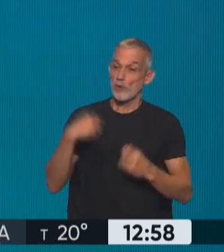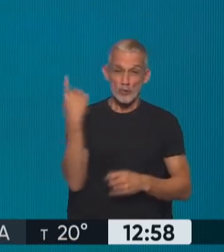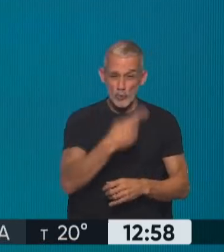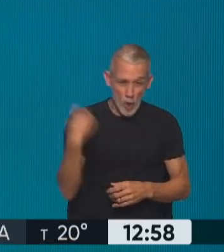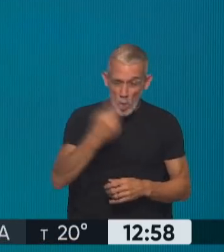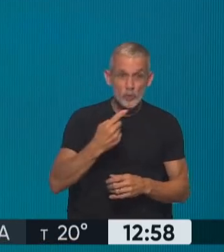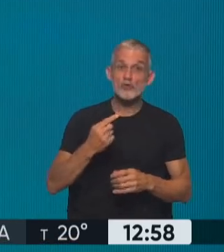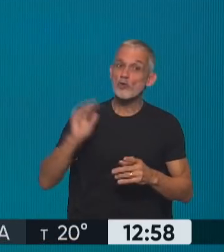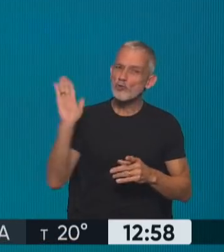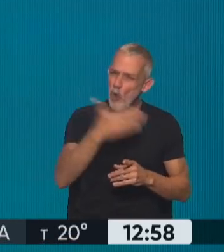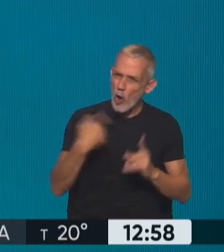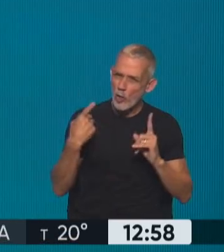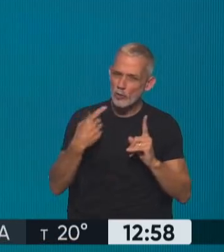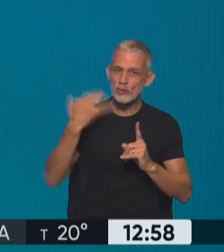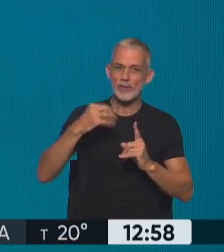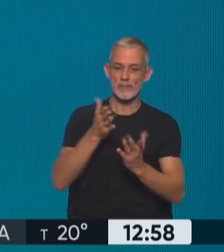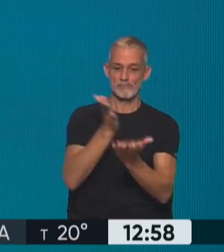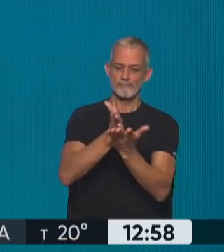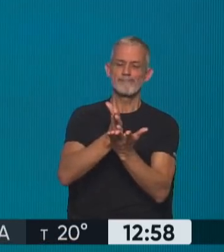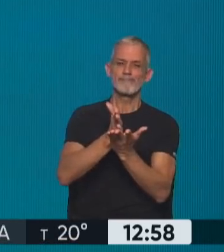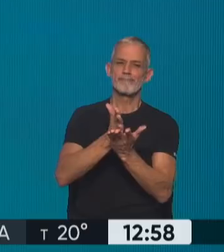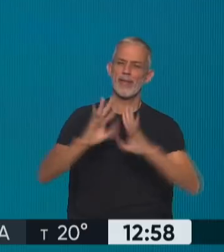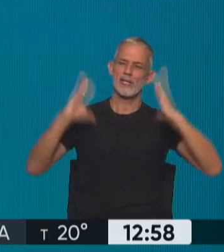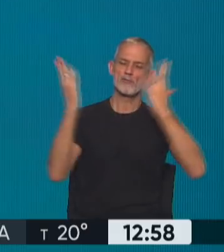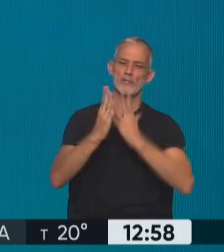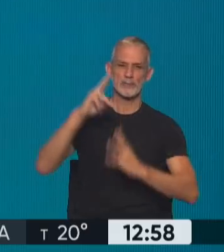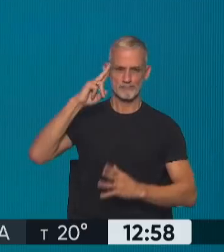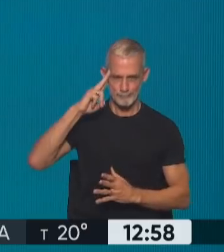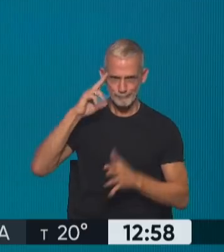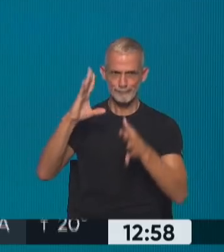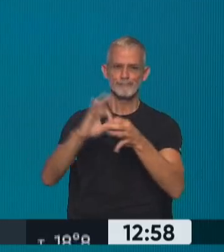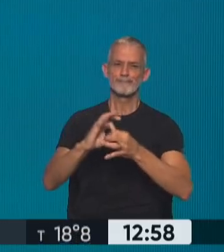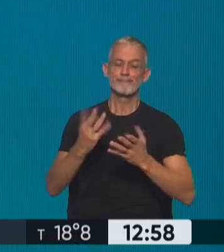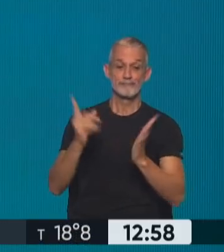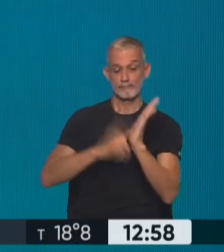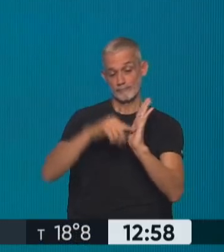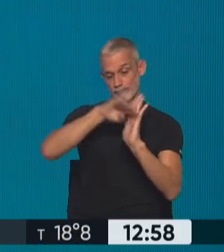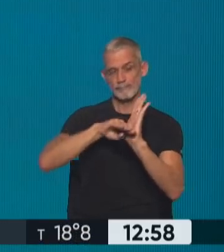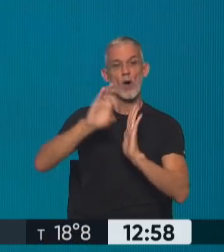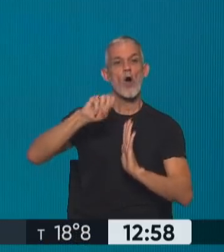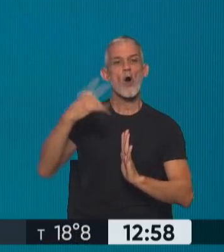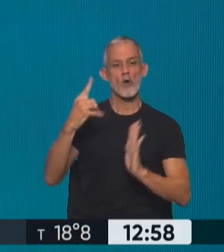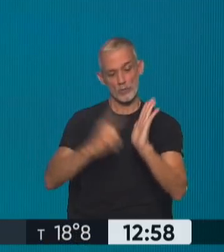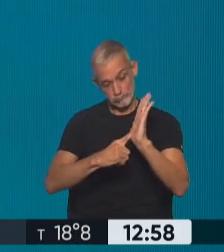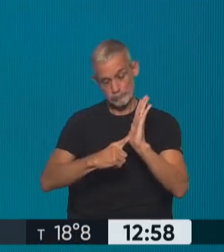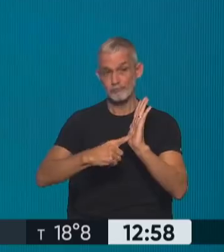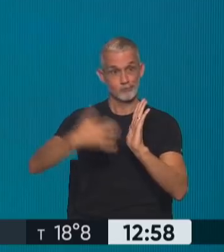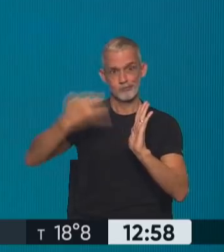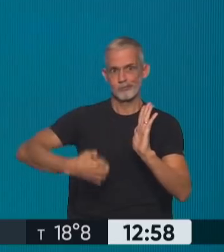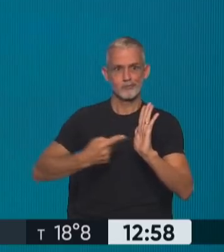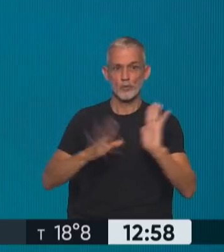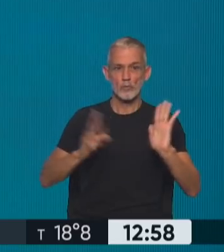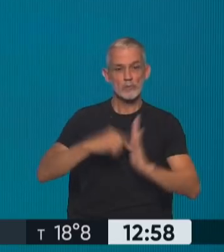atengamos al derecho internacional y a las resoluciones de Naciones Unidas.